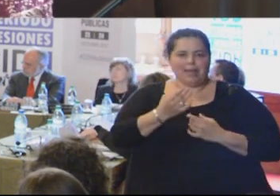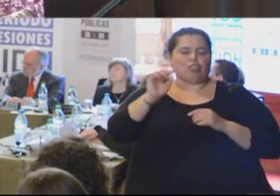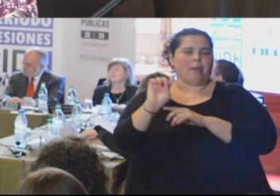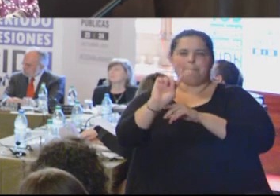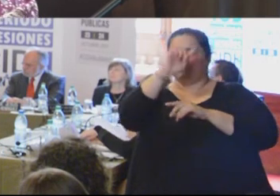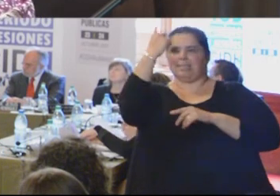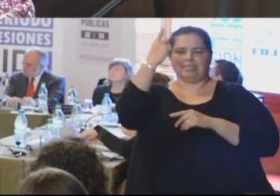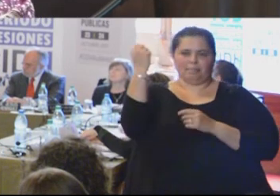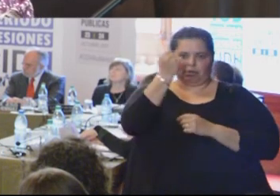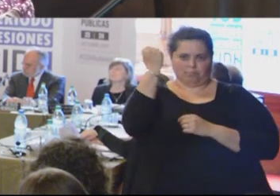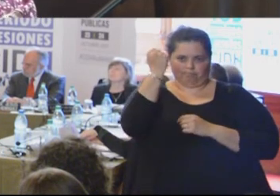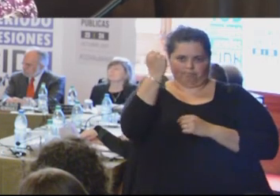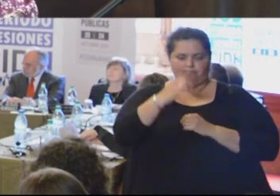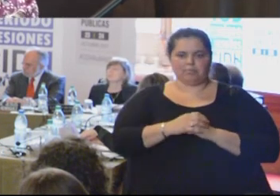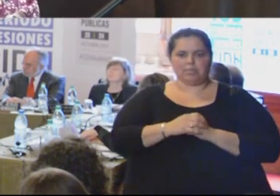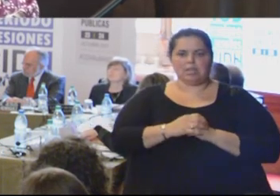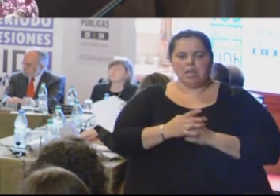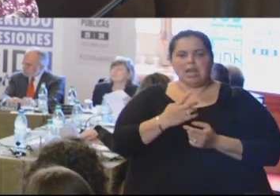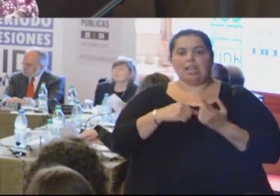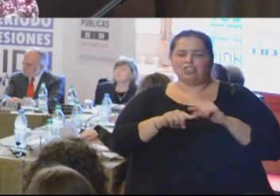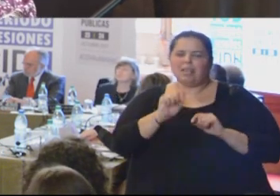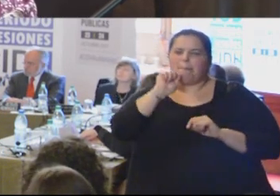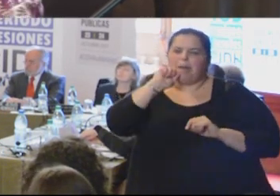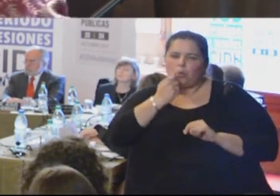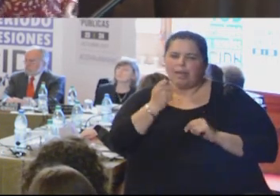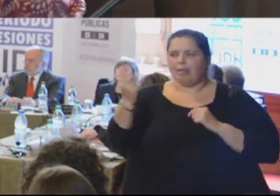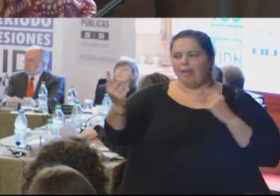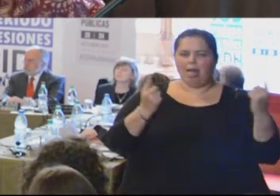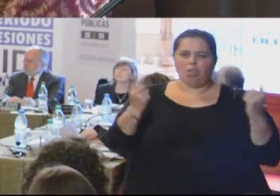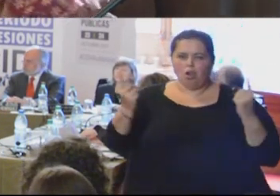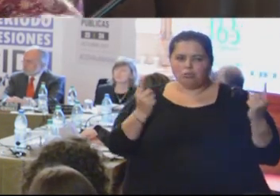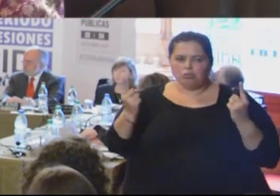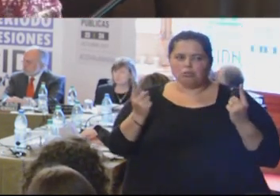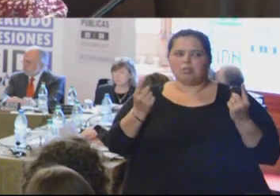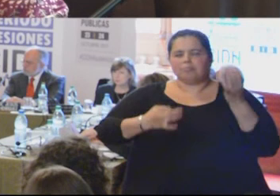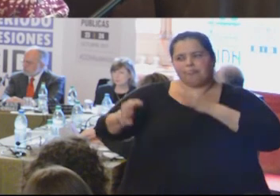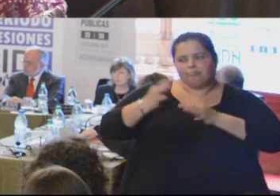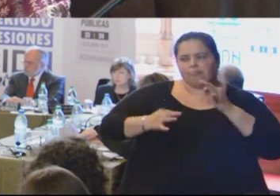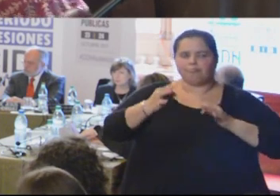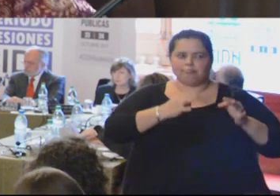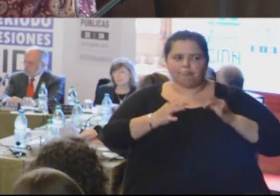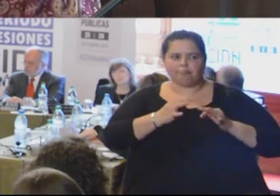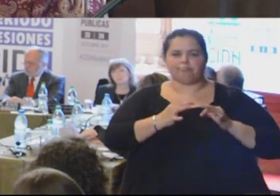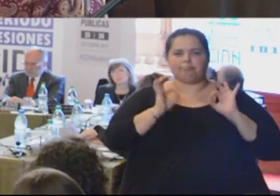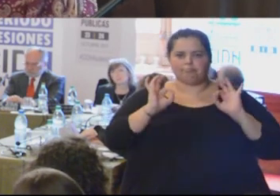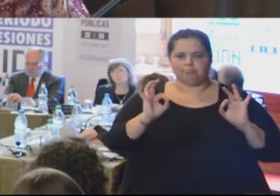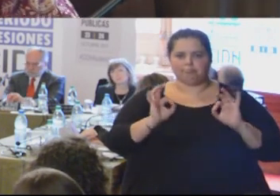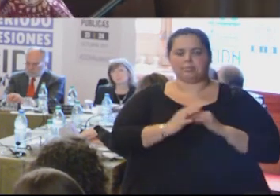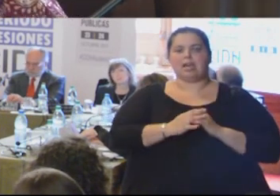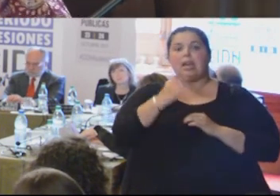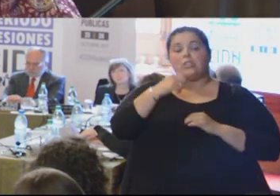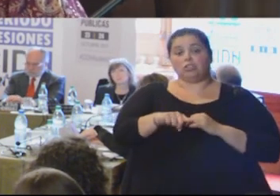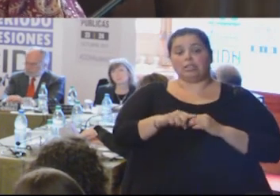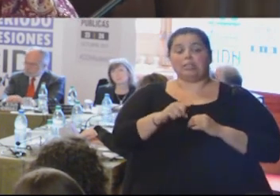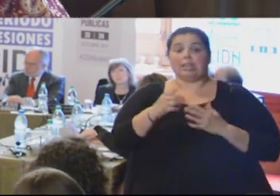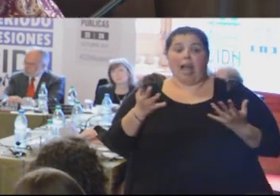una precisión de ambas de ambas partes bueno inmediatamente vamos a darle